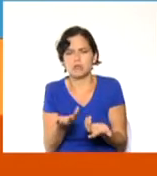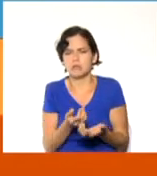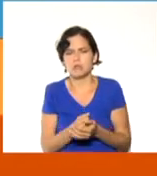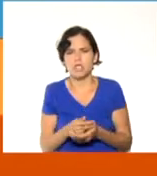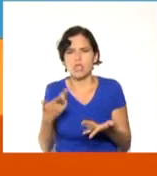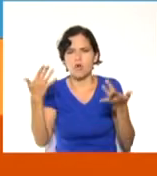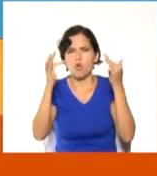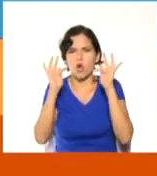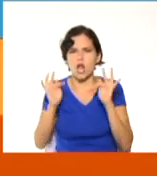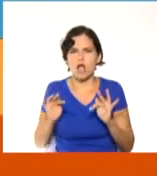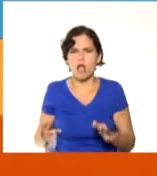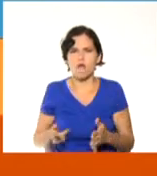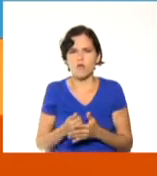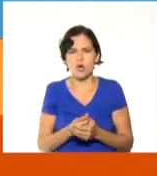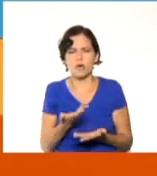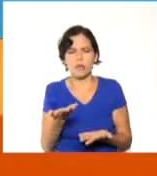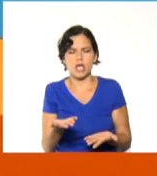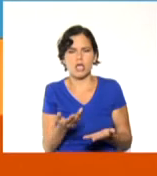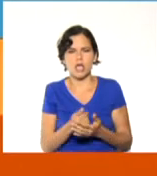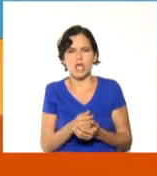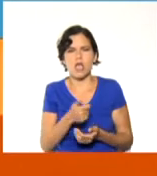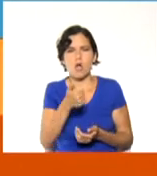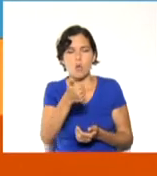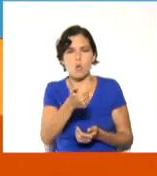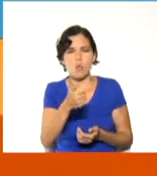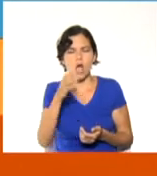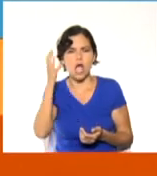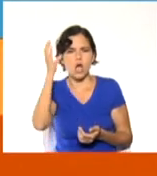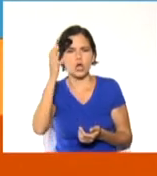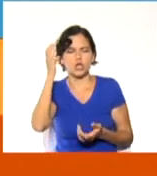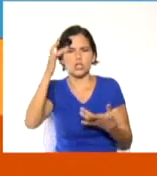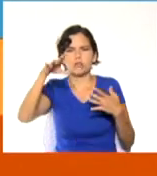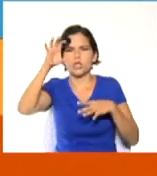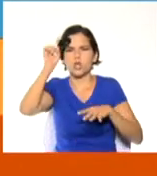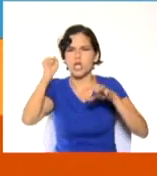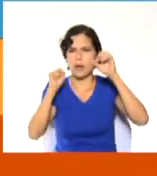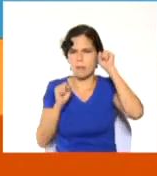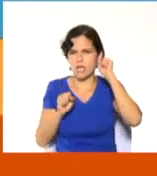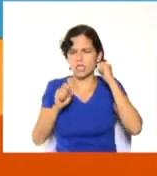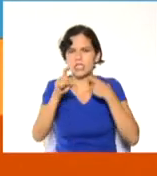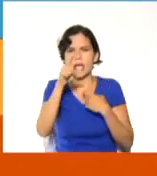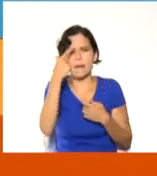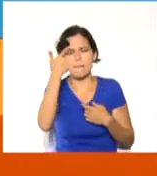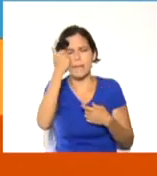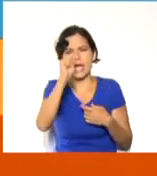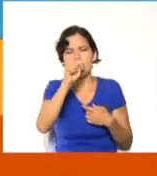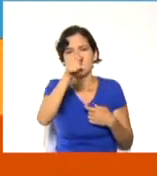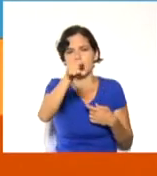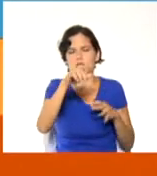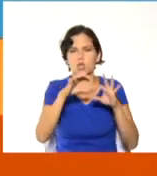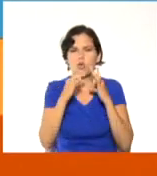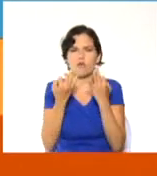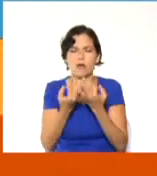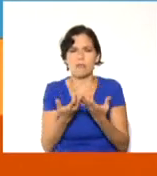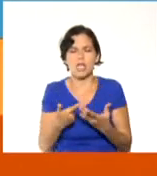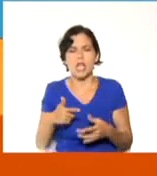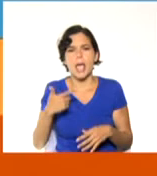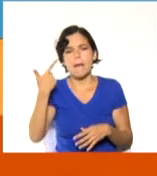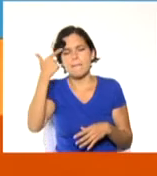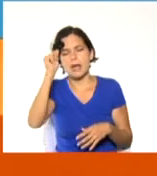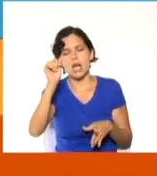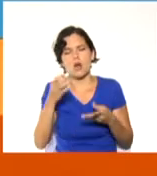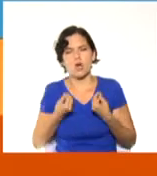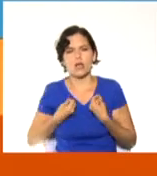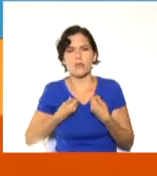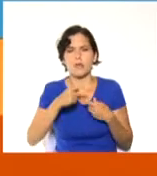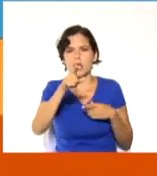de una manera de que quede un buen conocimiento y aprendizaje para ti, para tu familia y para los que viven